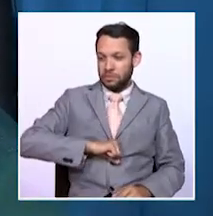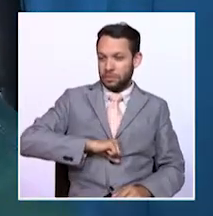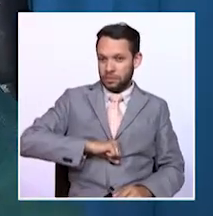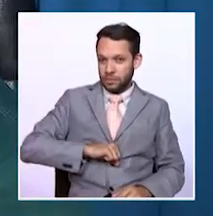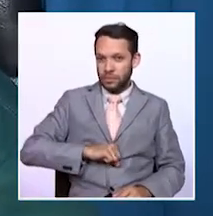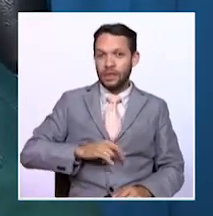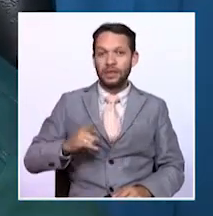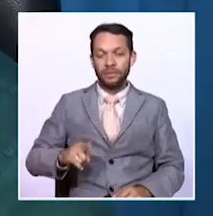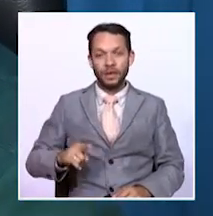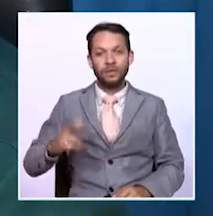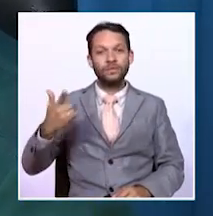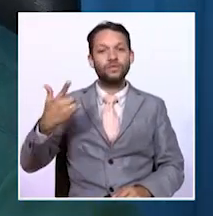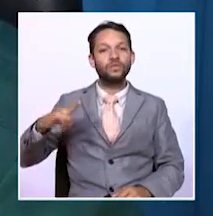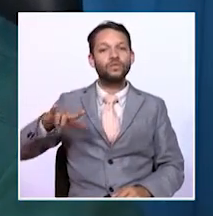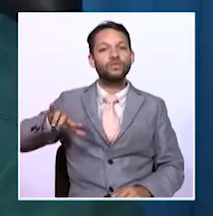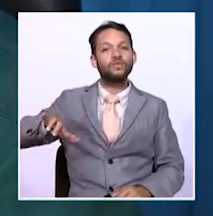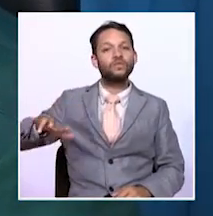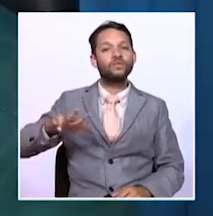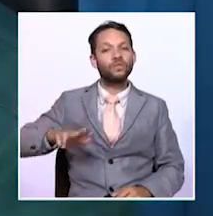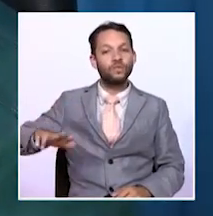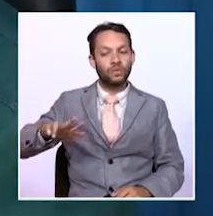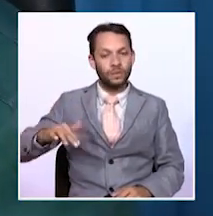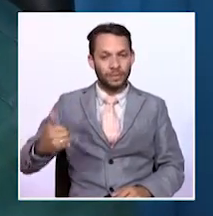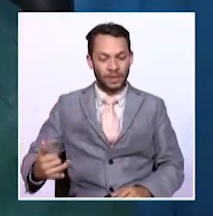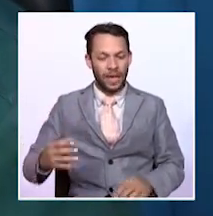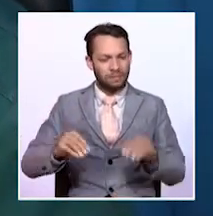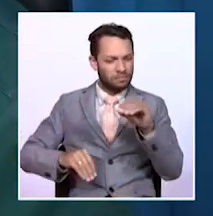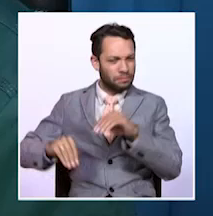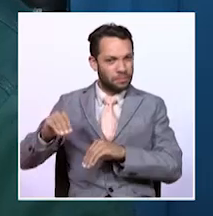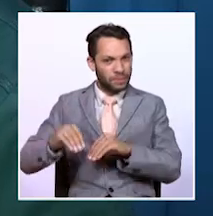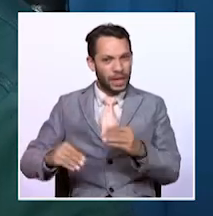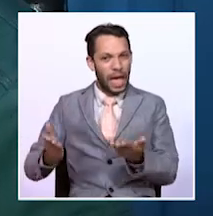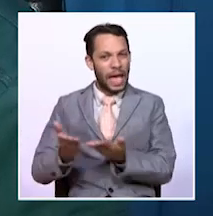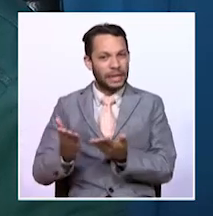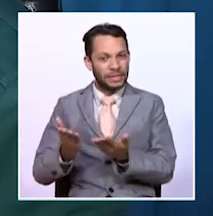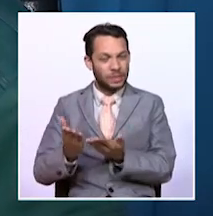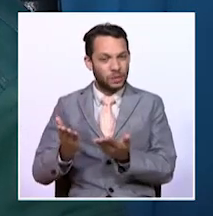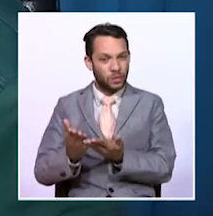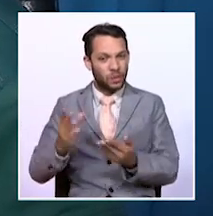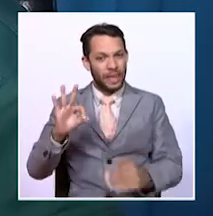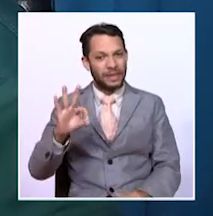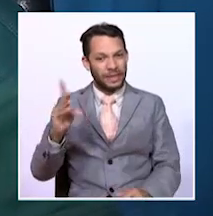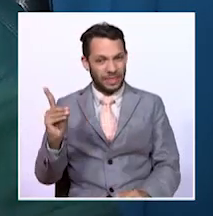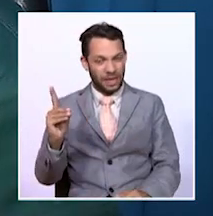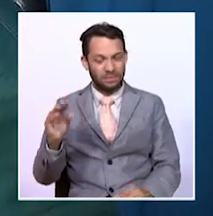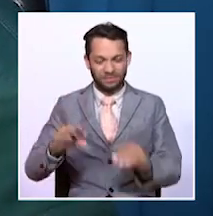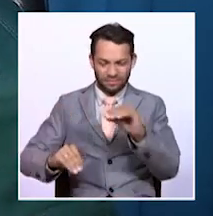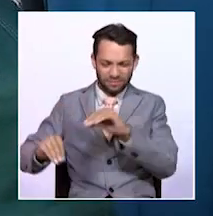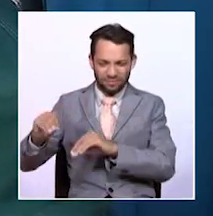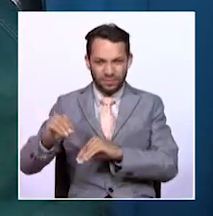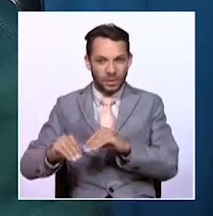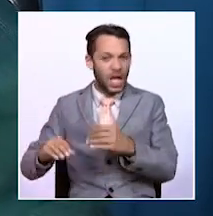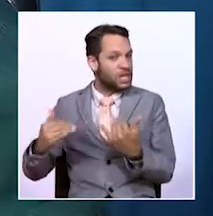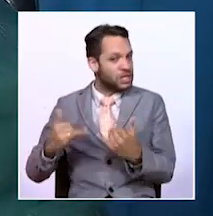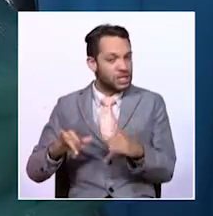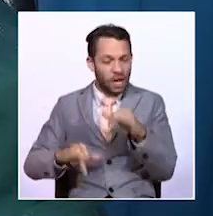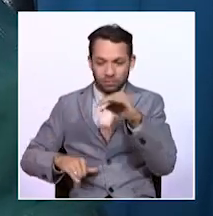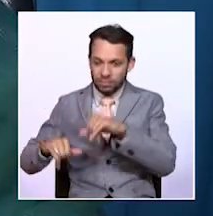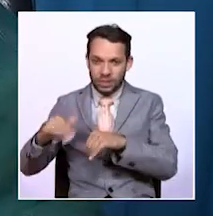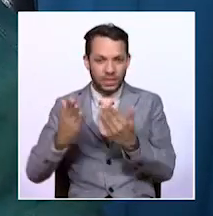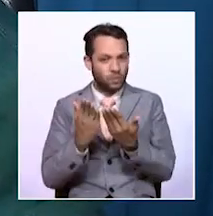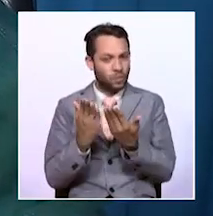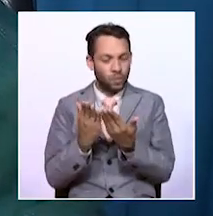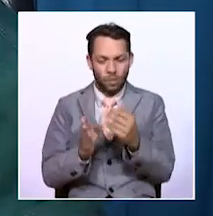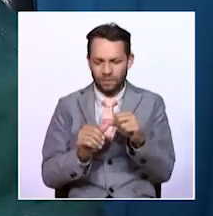tercera dimensión. Nosotros los estudios científicos que hacemos de la anatomía fetal, obviamente siempre los hemos hecho y los